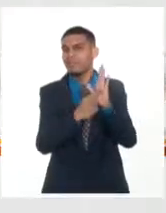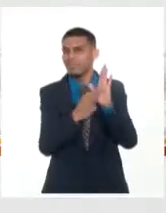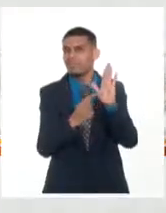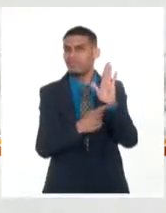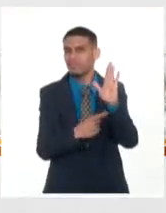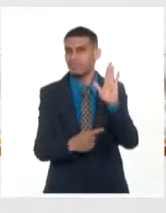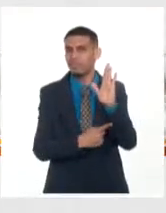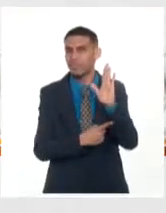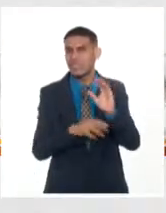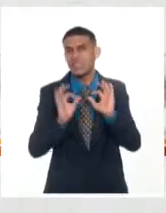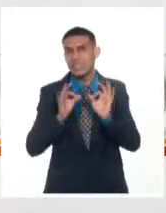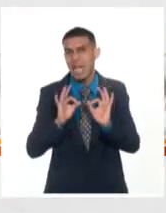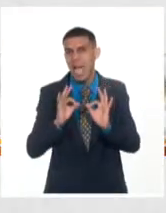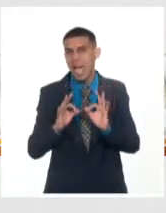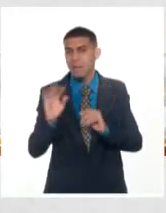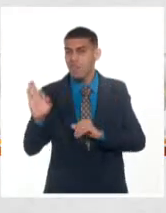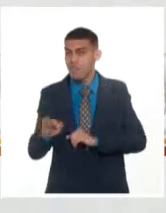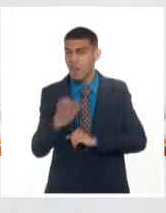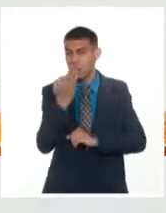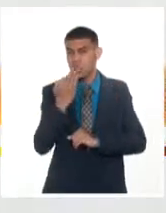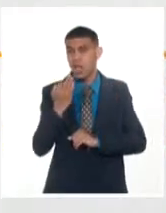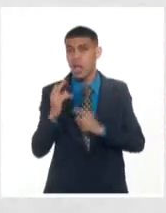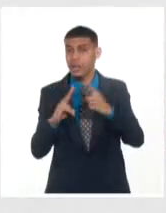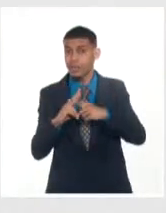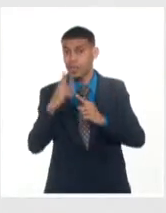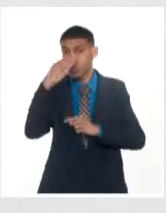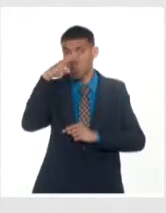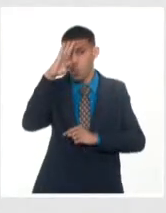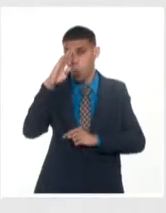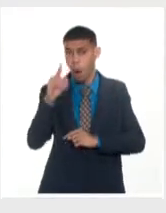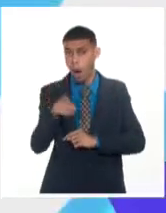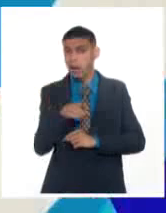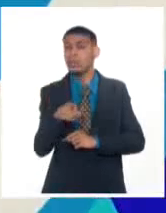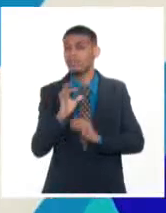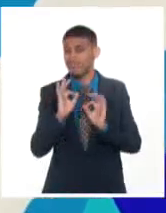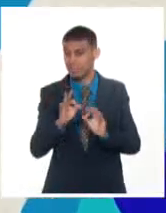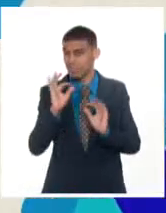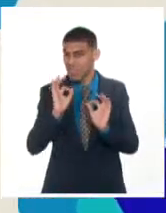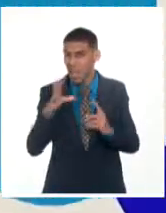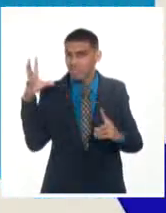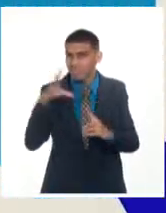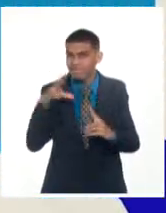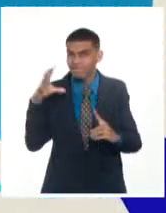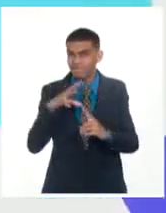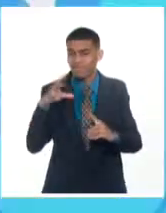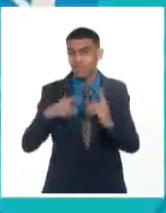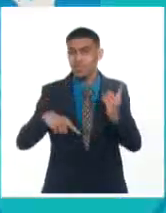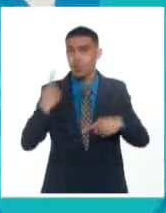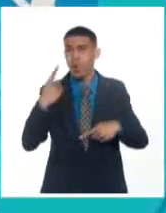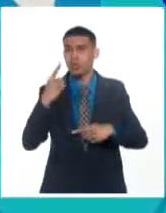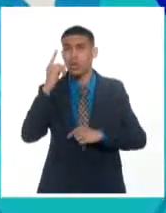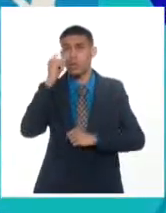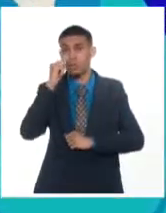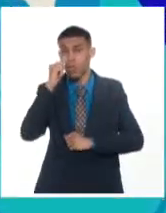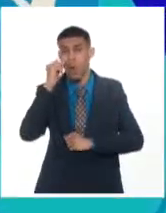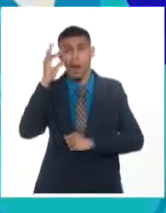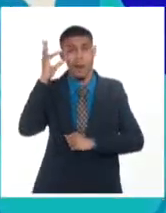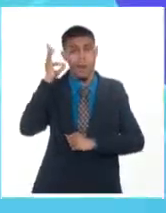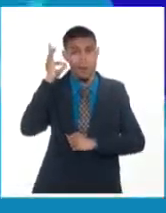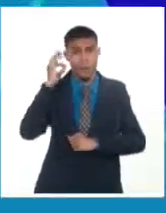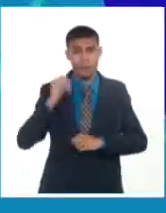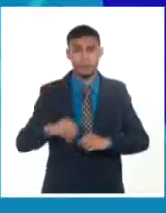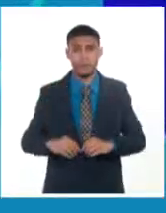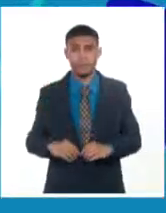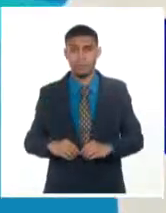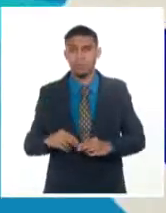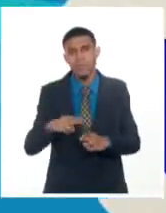entre esas islas y Cuba, de los asuntos que toca el archipiélago de los Comores y Cuba.